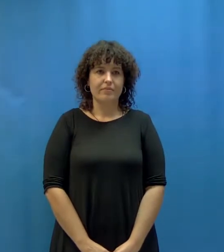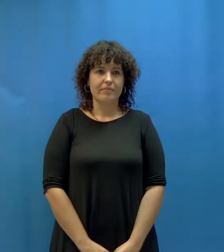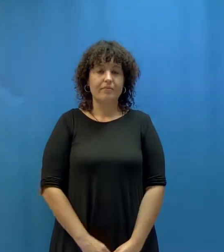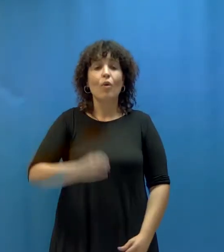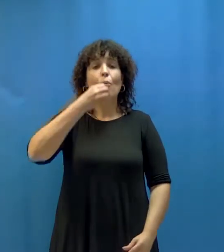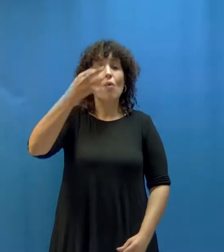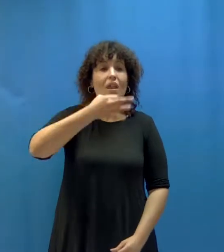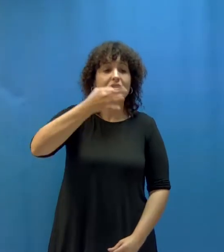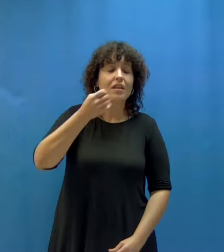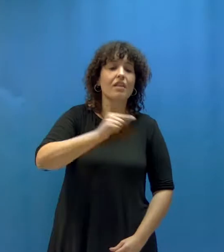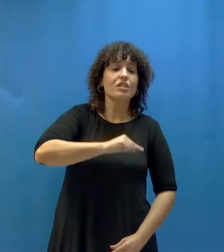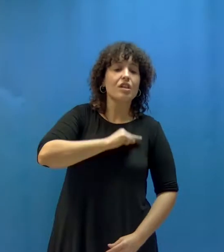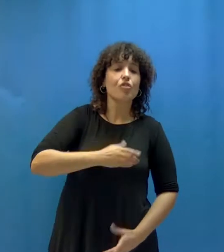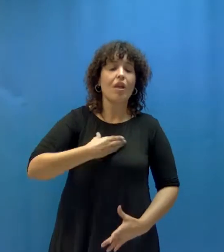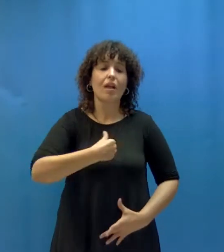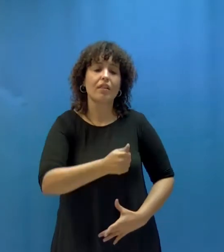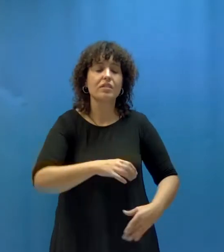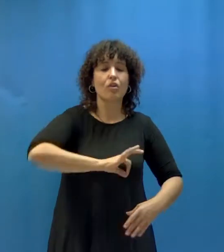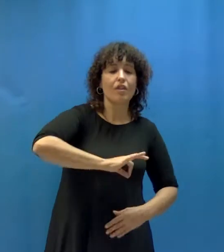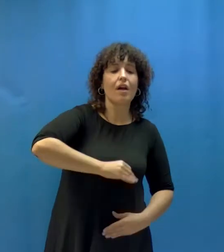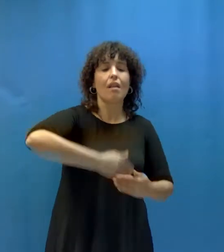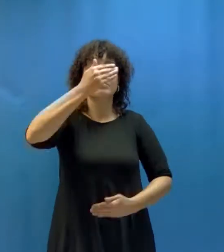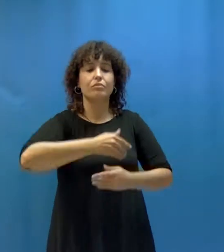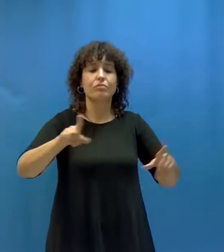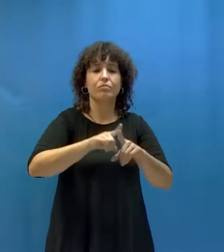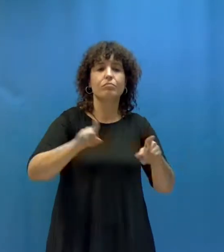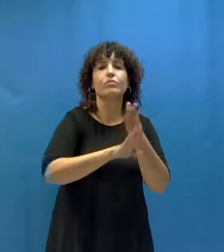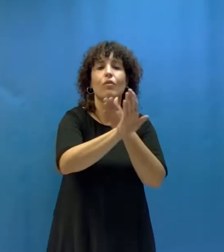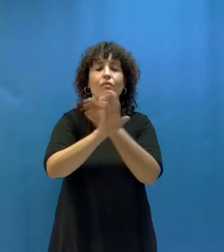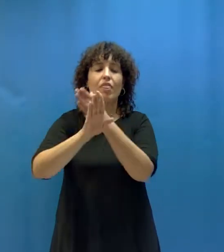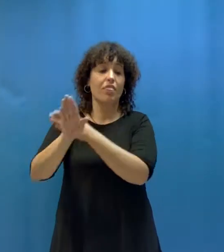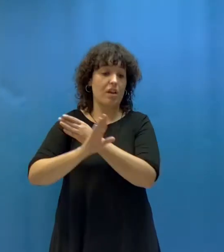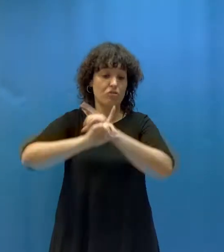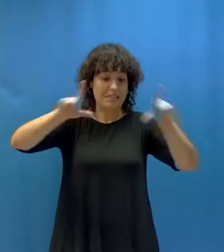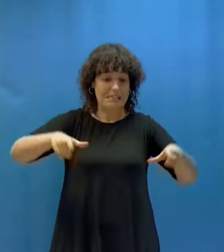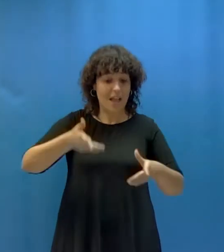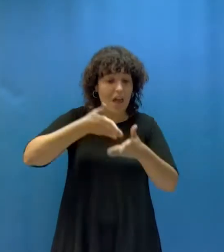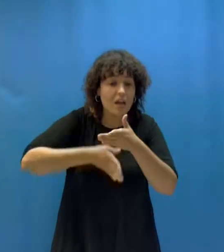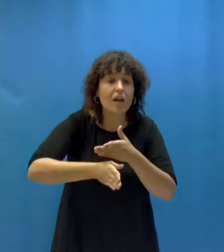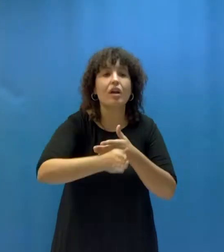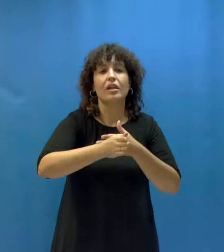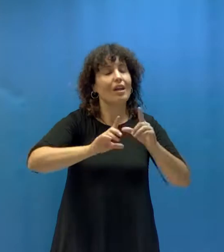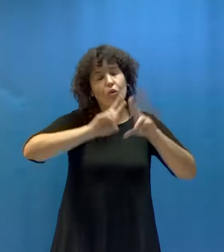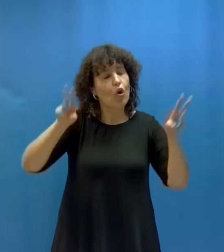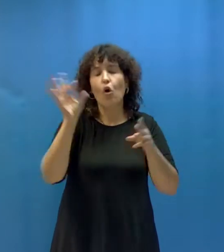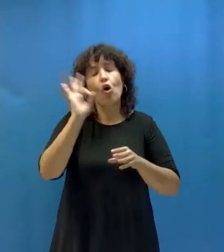Buenas tardes, señora alcaldesa, concejales, medios de comunicación y ciudadanos que nos siguen en esta sala o a través de Internet.